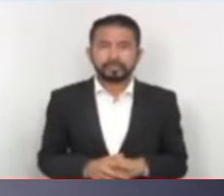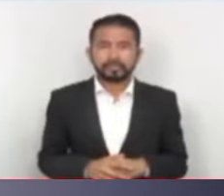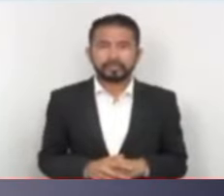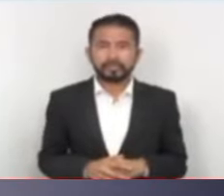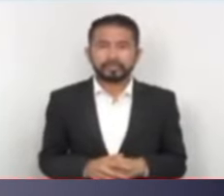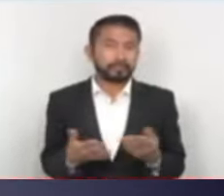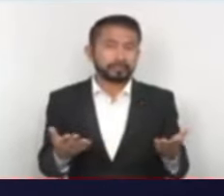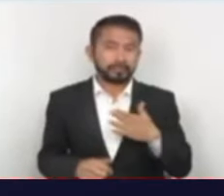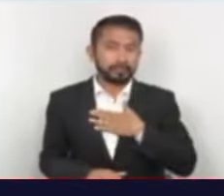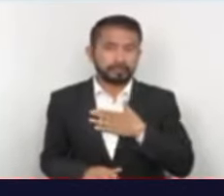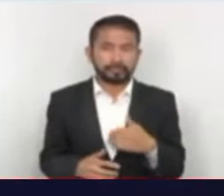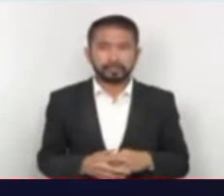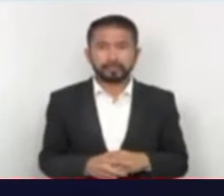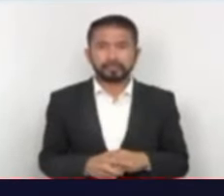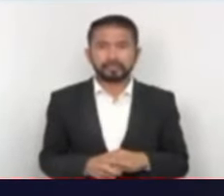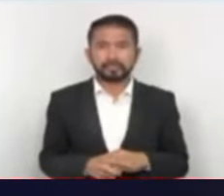Bueno, mi